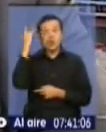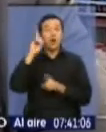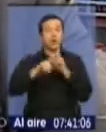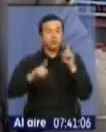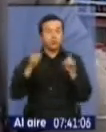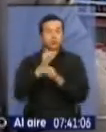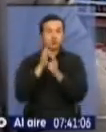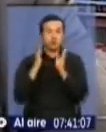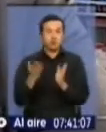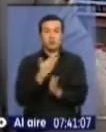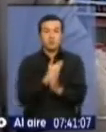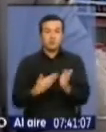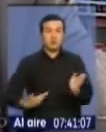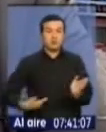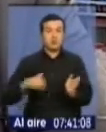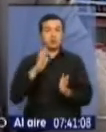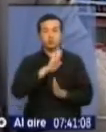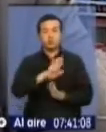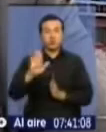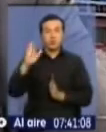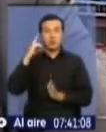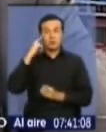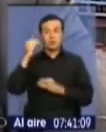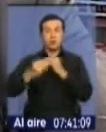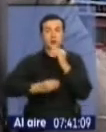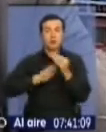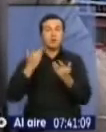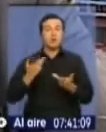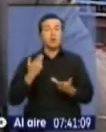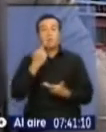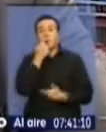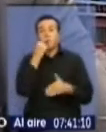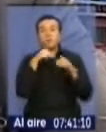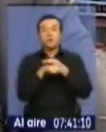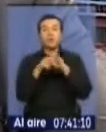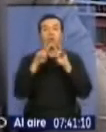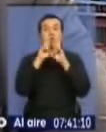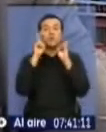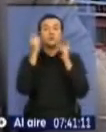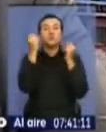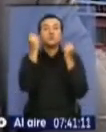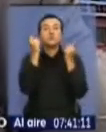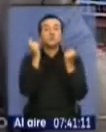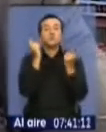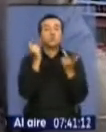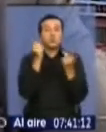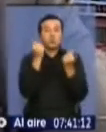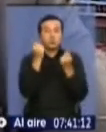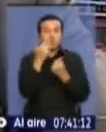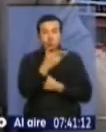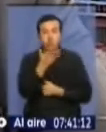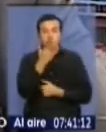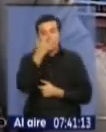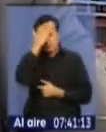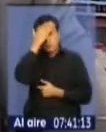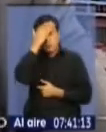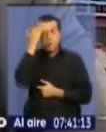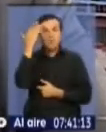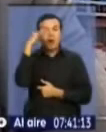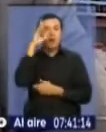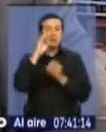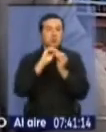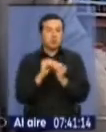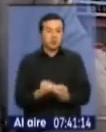funcionarios del Ejecutivo y desde la política podían incidir en el sentido de los fallos. Si a eso le añades una